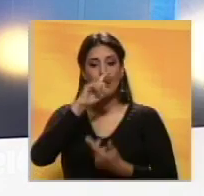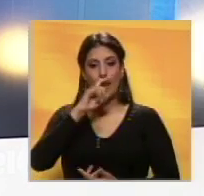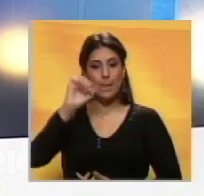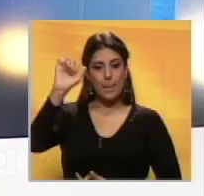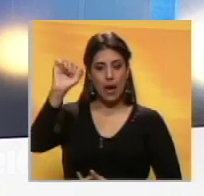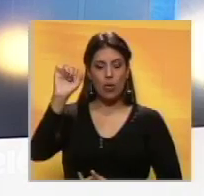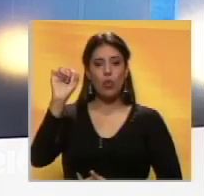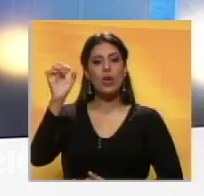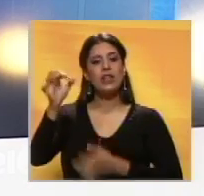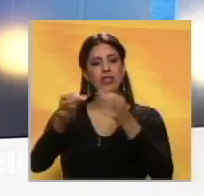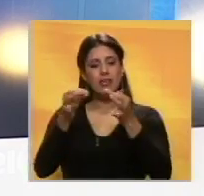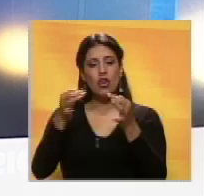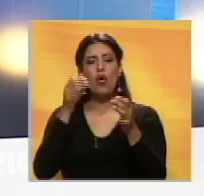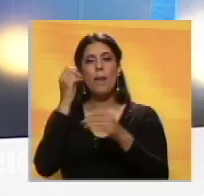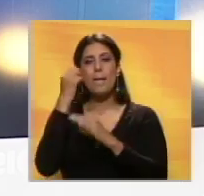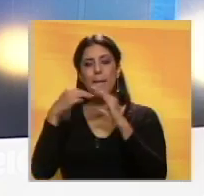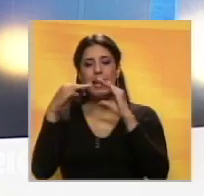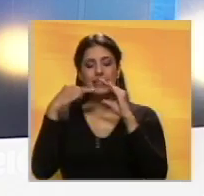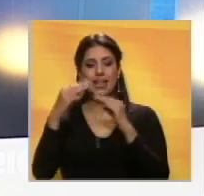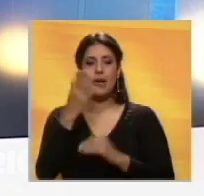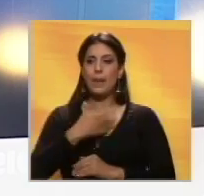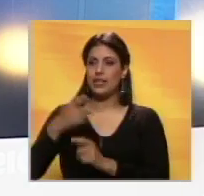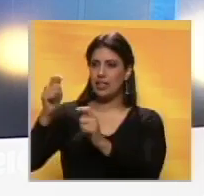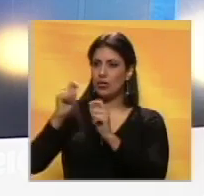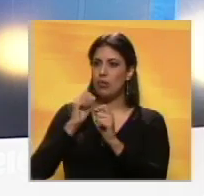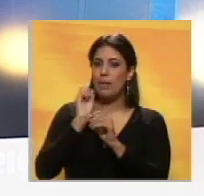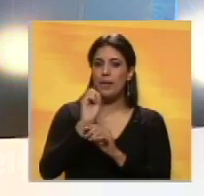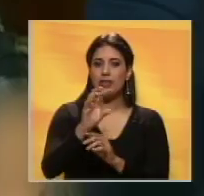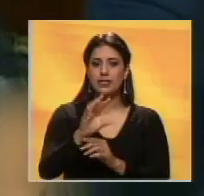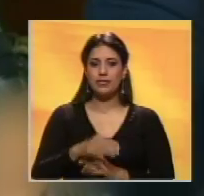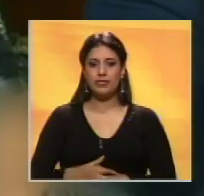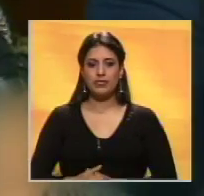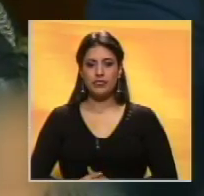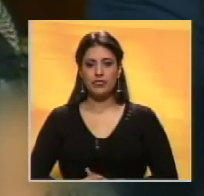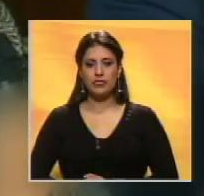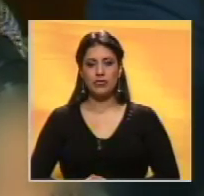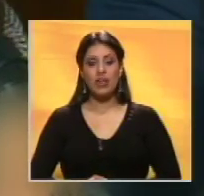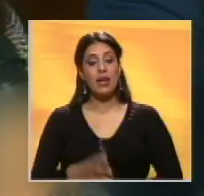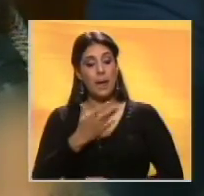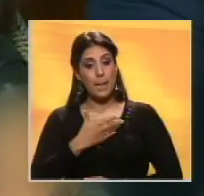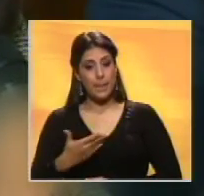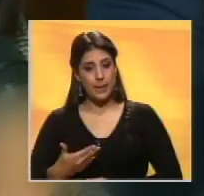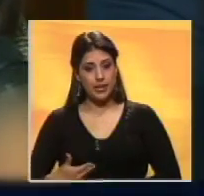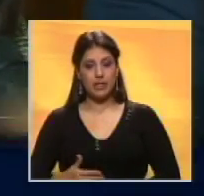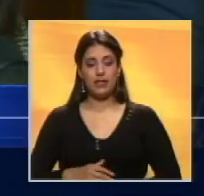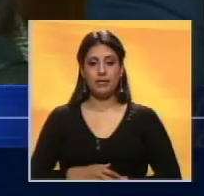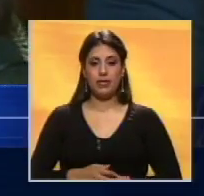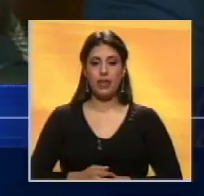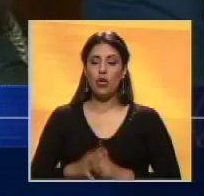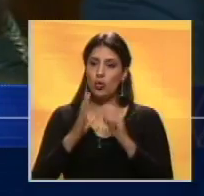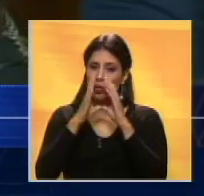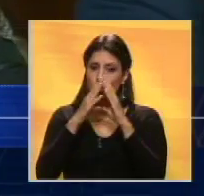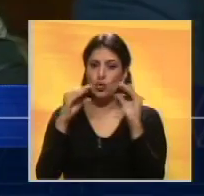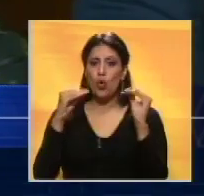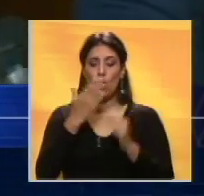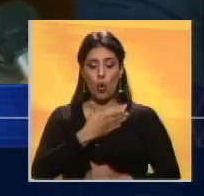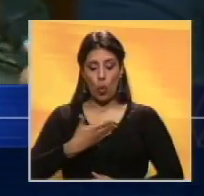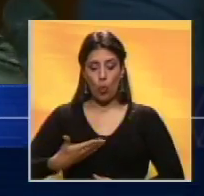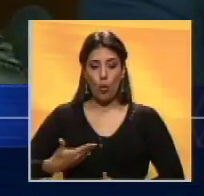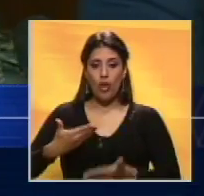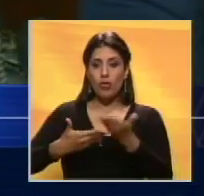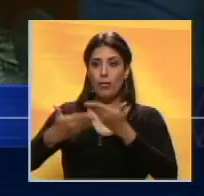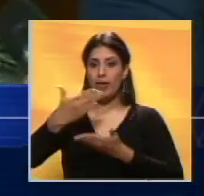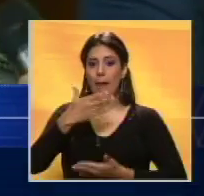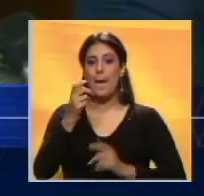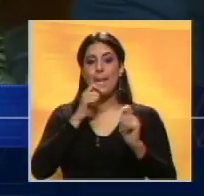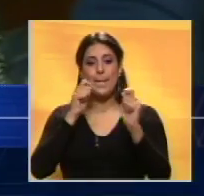de la comisión, transmitió un mensaje del presidente de la República. El presidente, a todos los dueños de medios, a